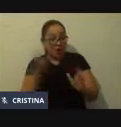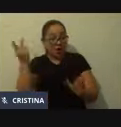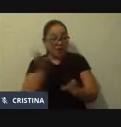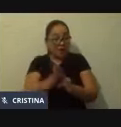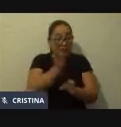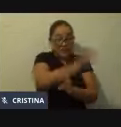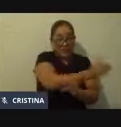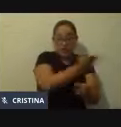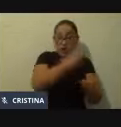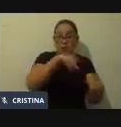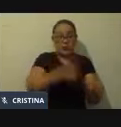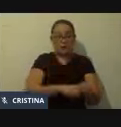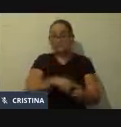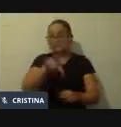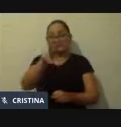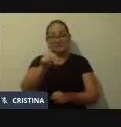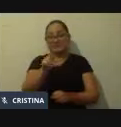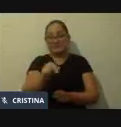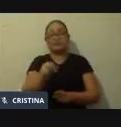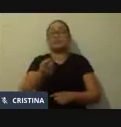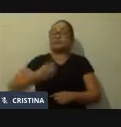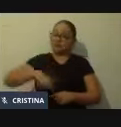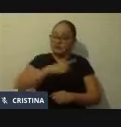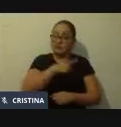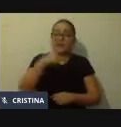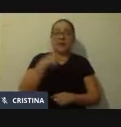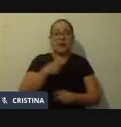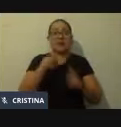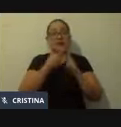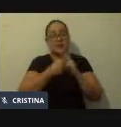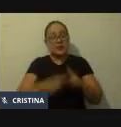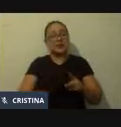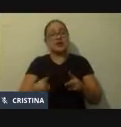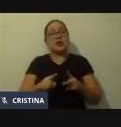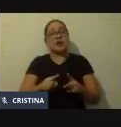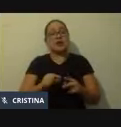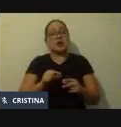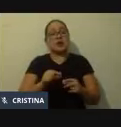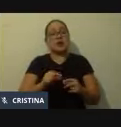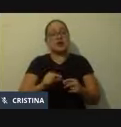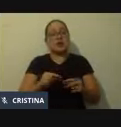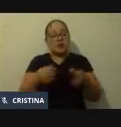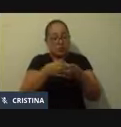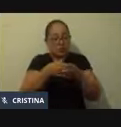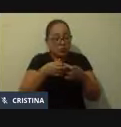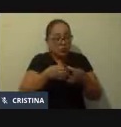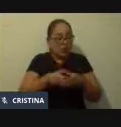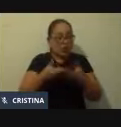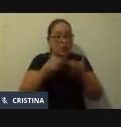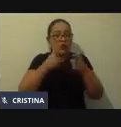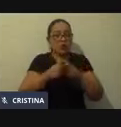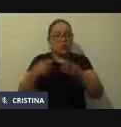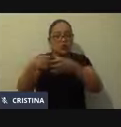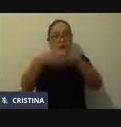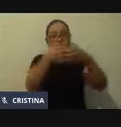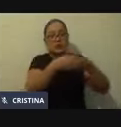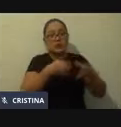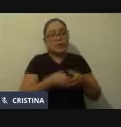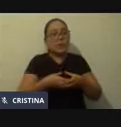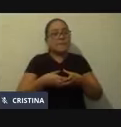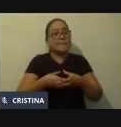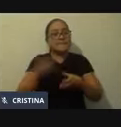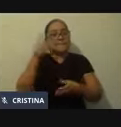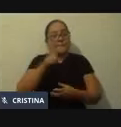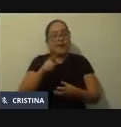normal, vamos a tener que empezar a desarrollarnos en pequeños cotos, en pequeñas comunidades. Para mí